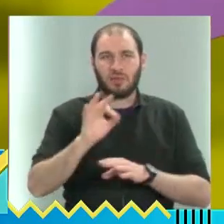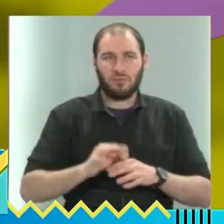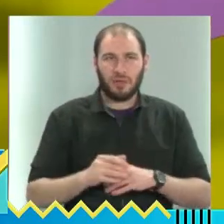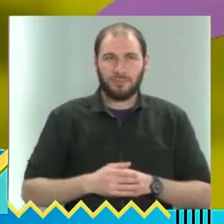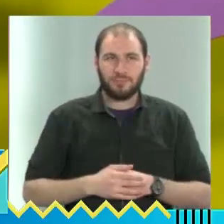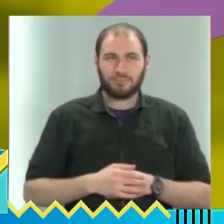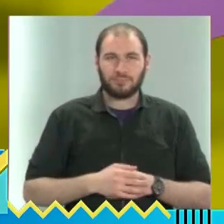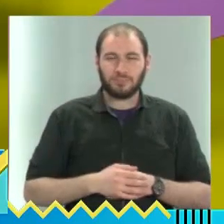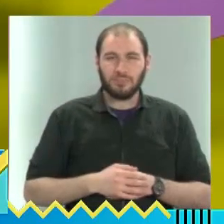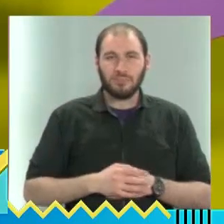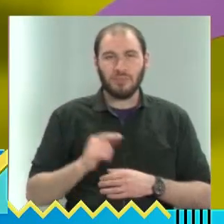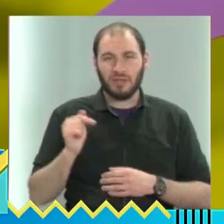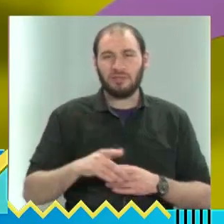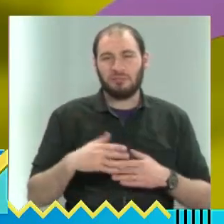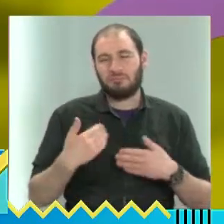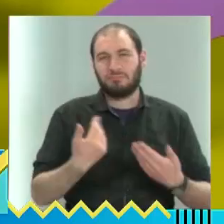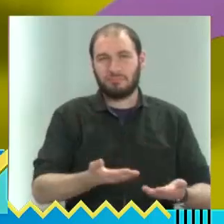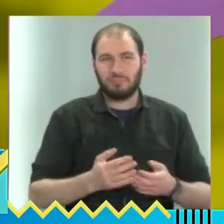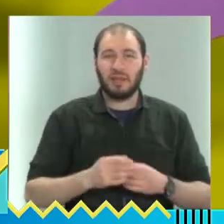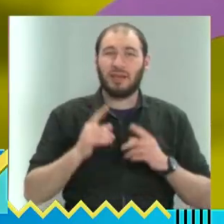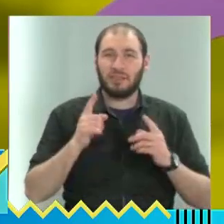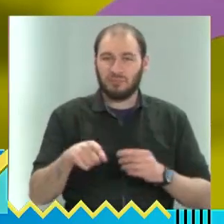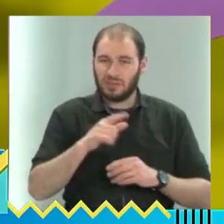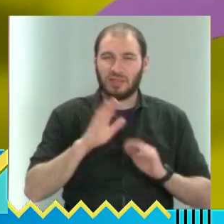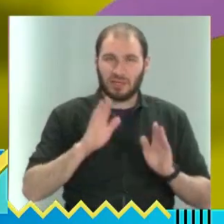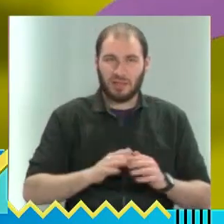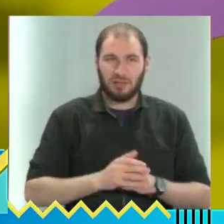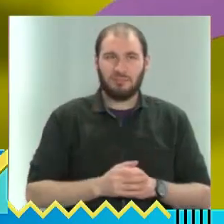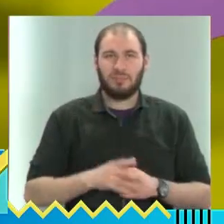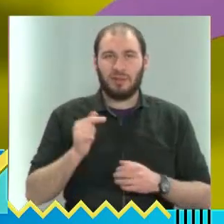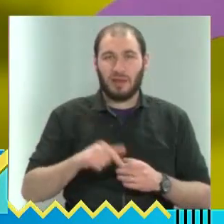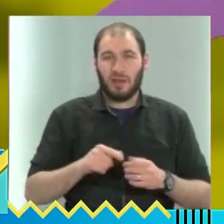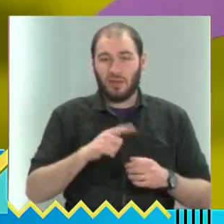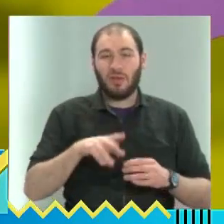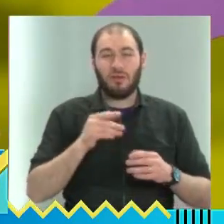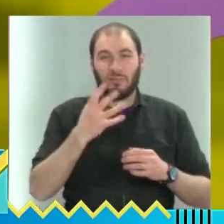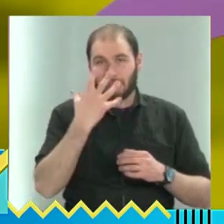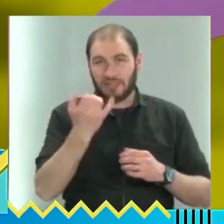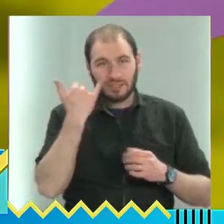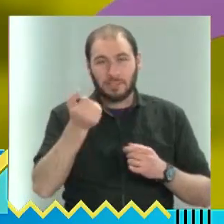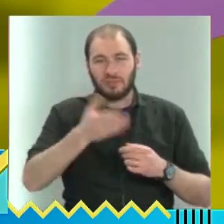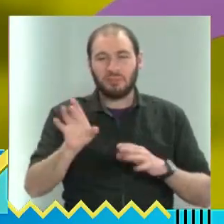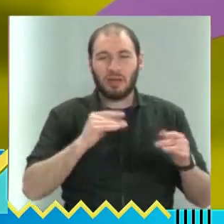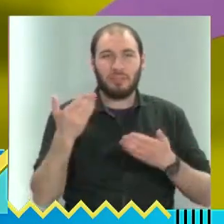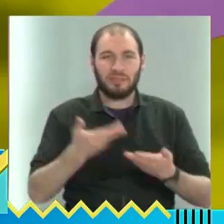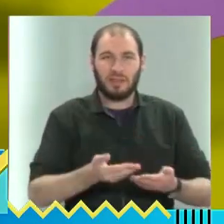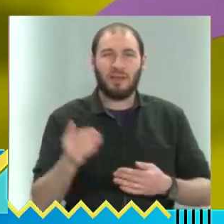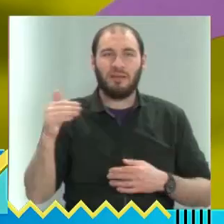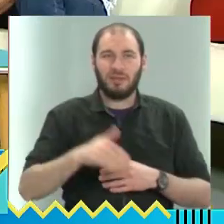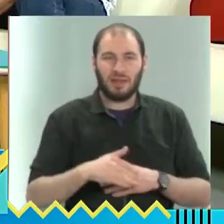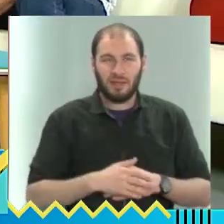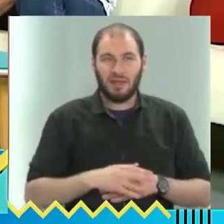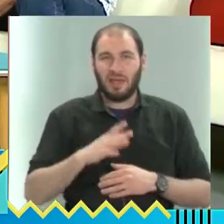doy esa recomendación para que también se queden, y ahora sí, una vez que ya los enganché, les presento a los invitados. Están con